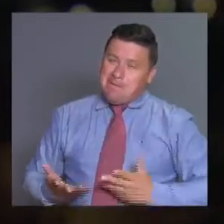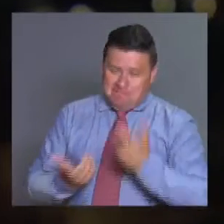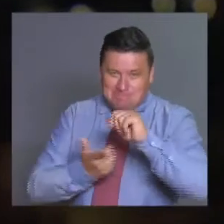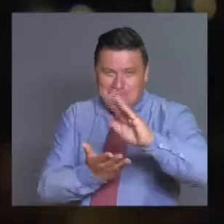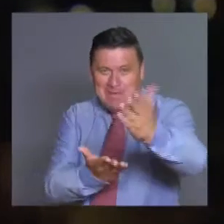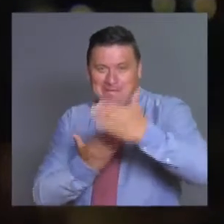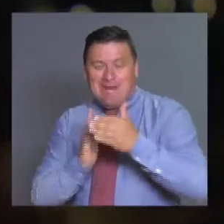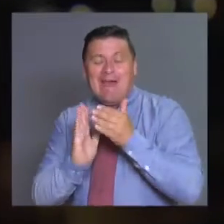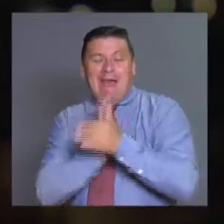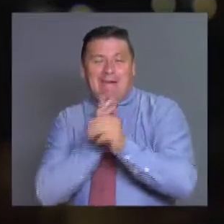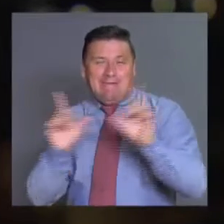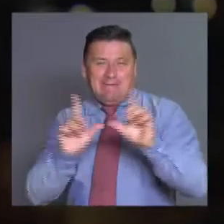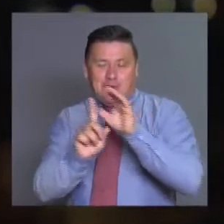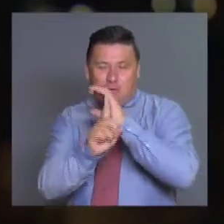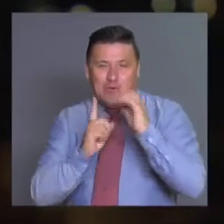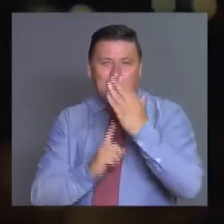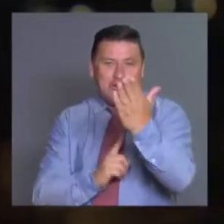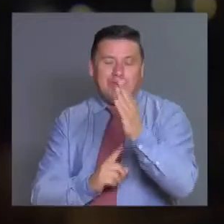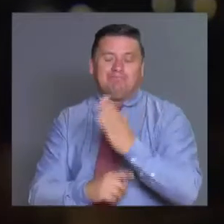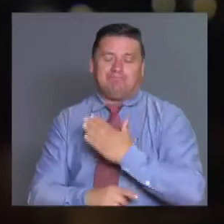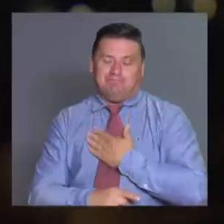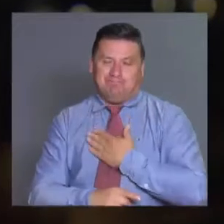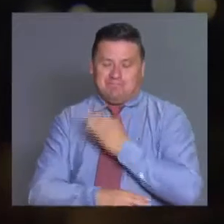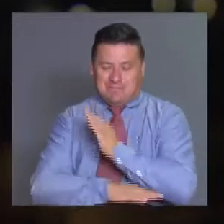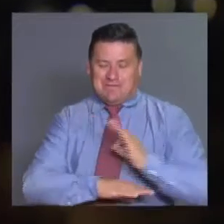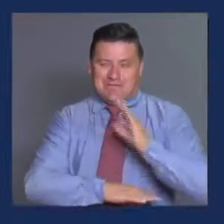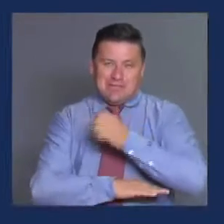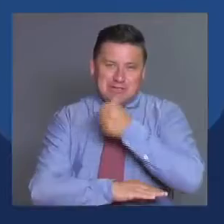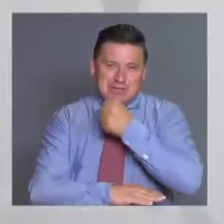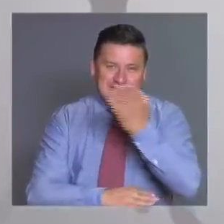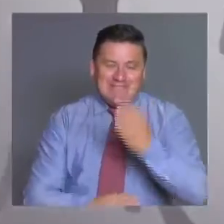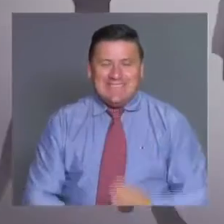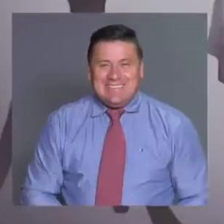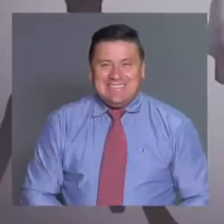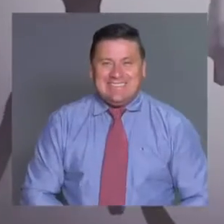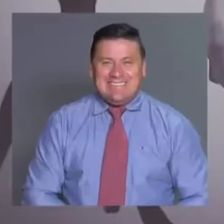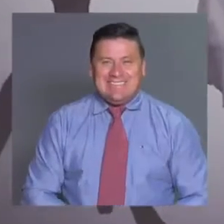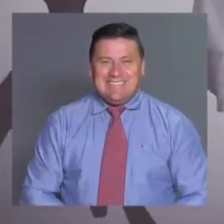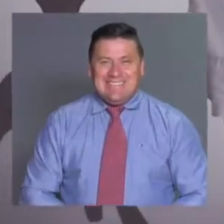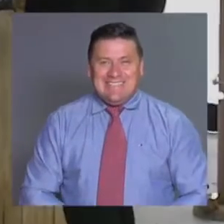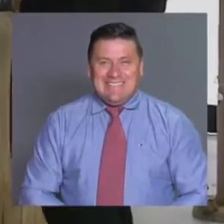bienvenidos a talentos en pantalla en la sección cultural de sap noticias